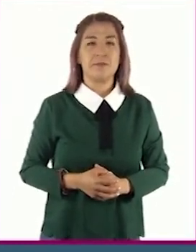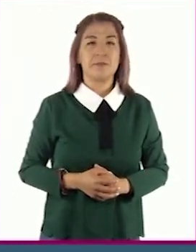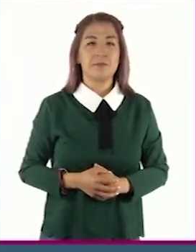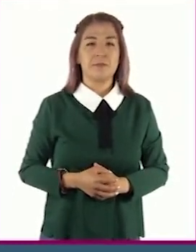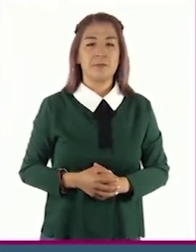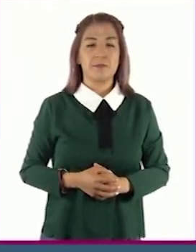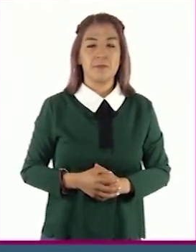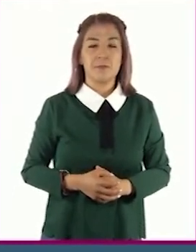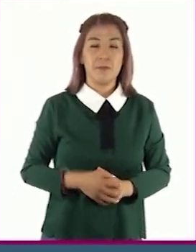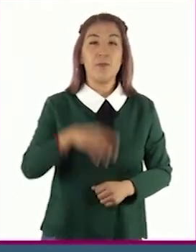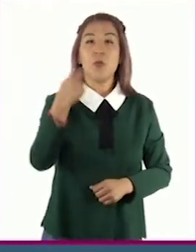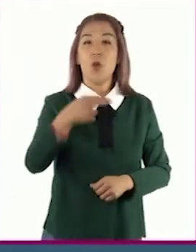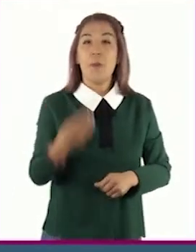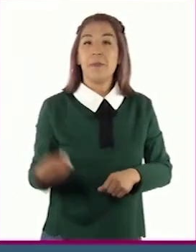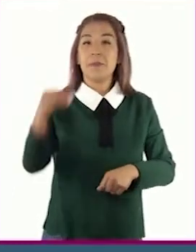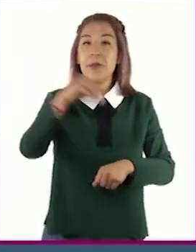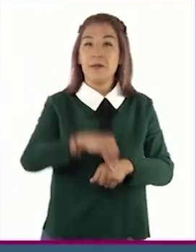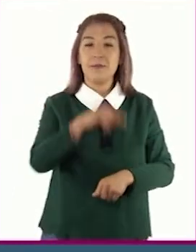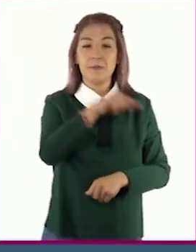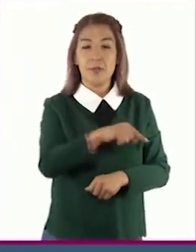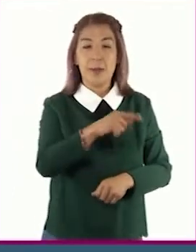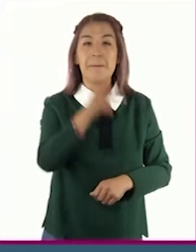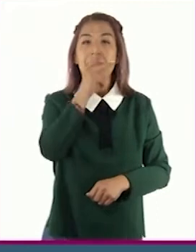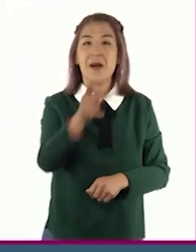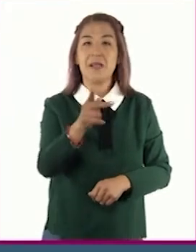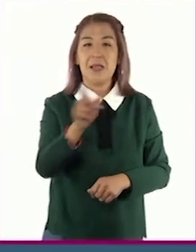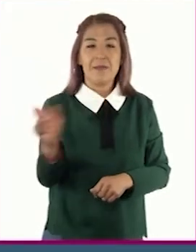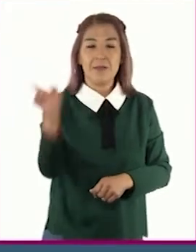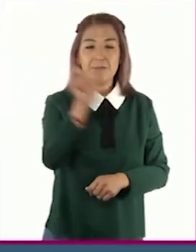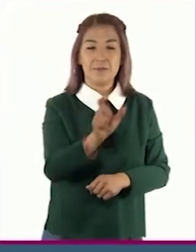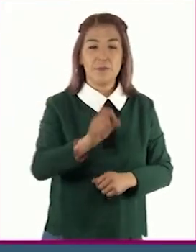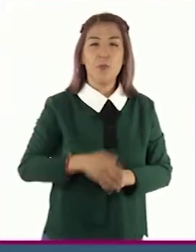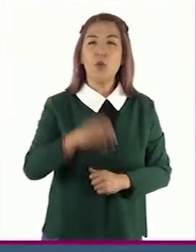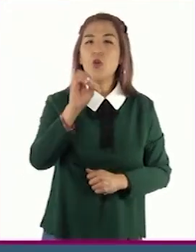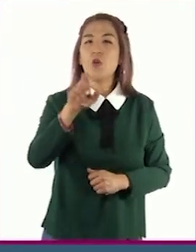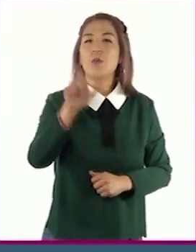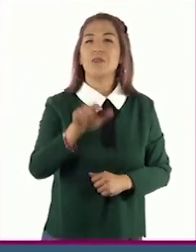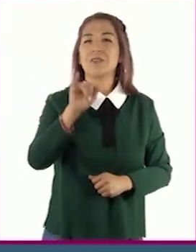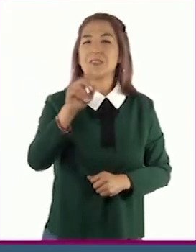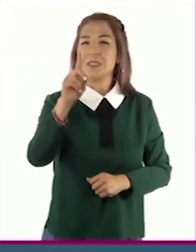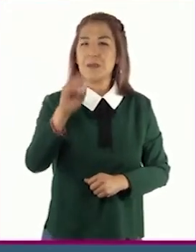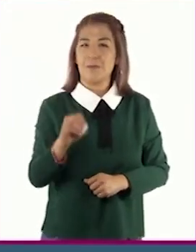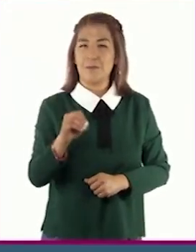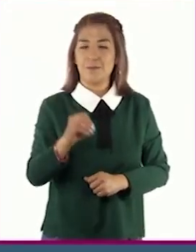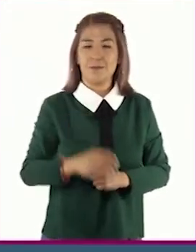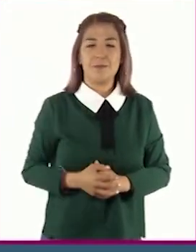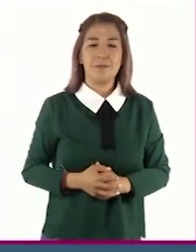Y para darle nombre, colocamos la palabra óxido.